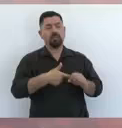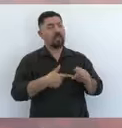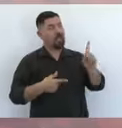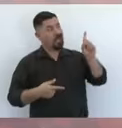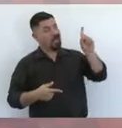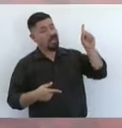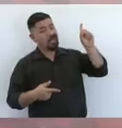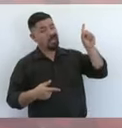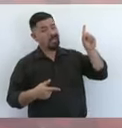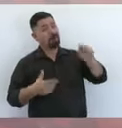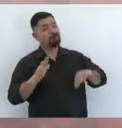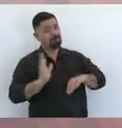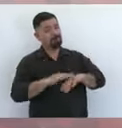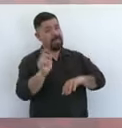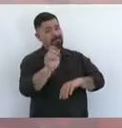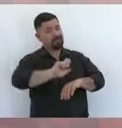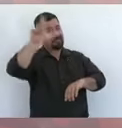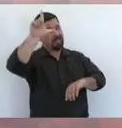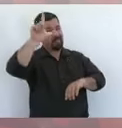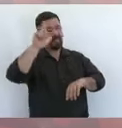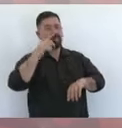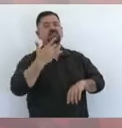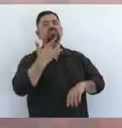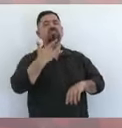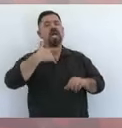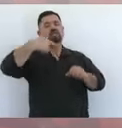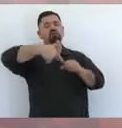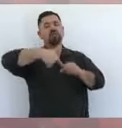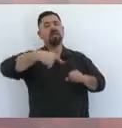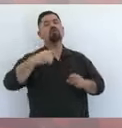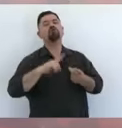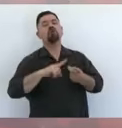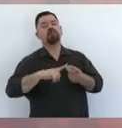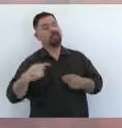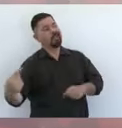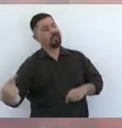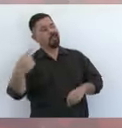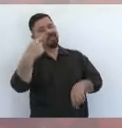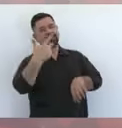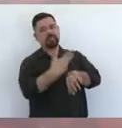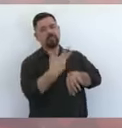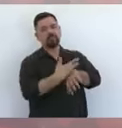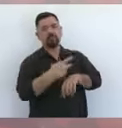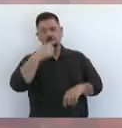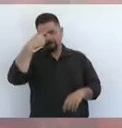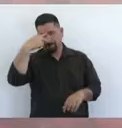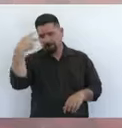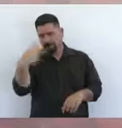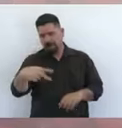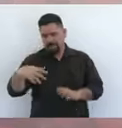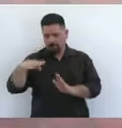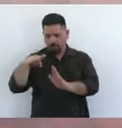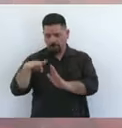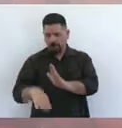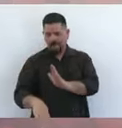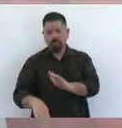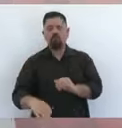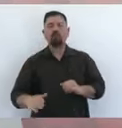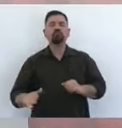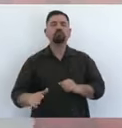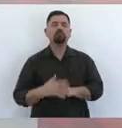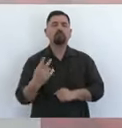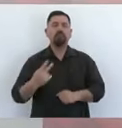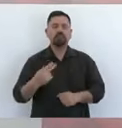cara la gasolina hoy en Estados Unidos que en México por esta política